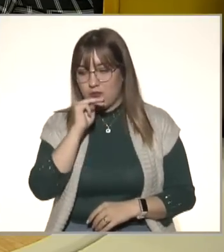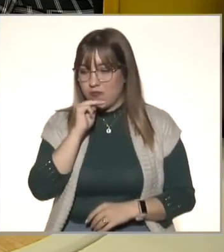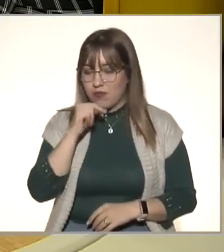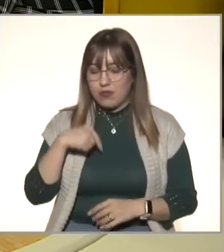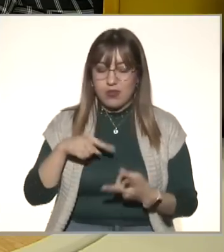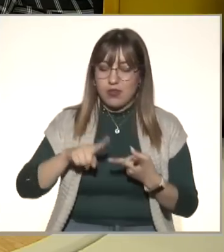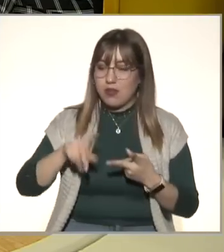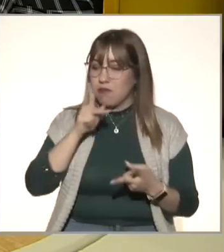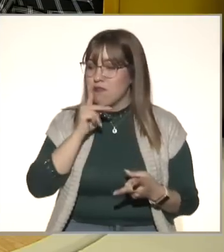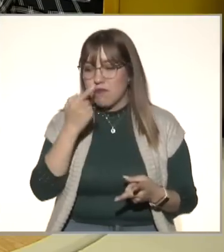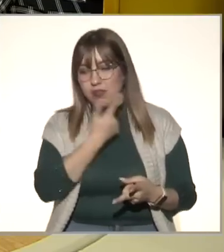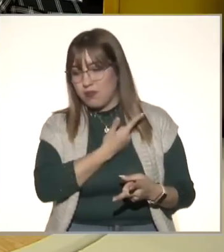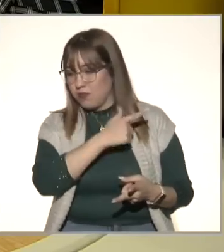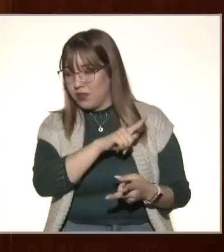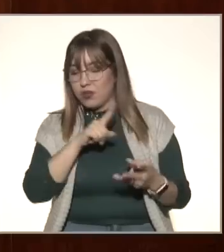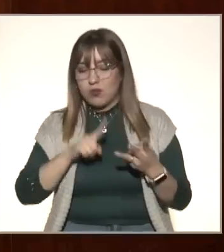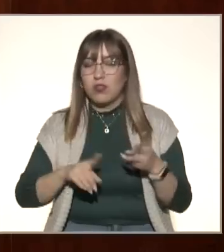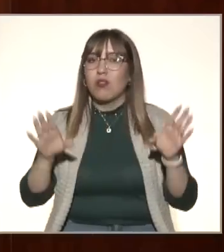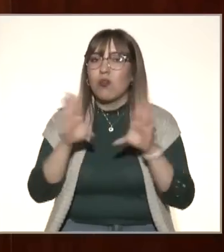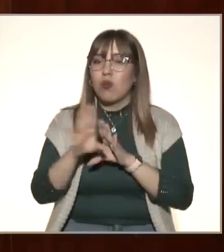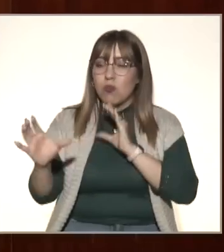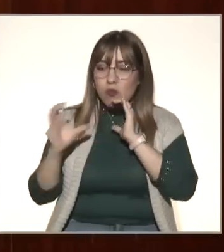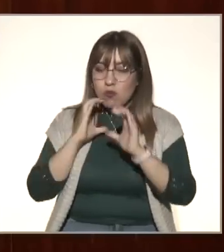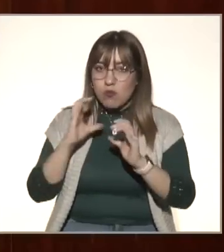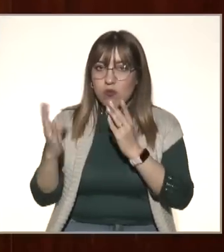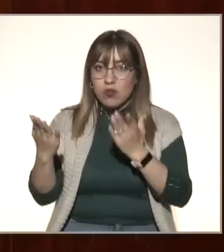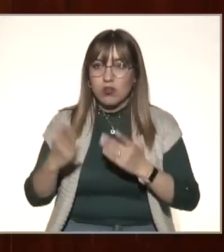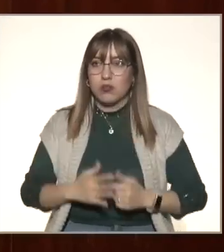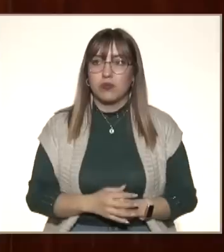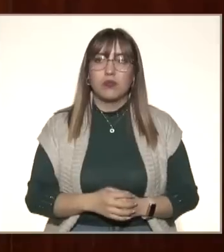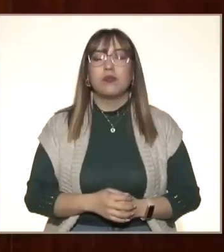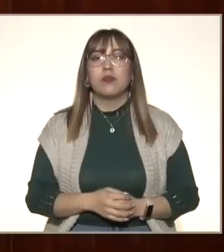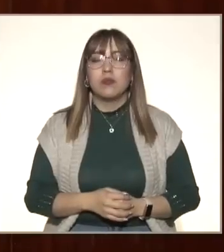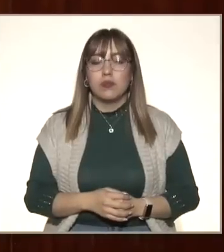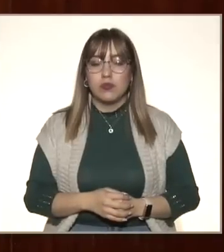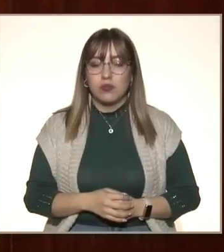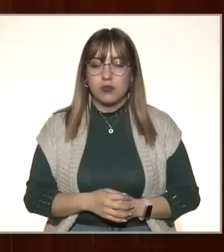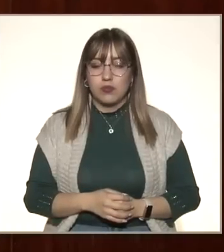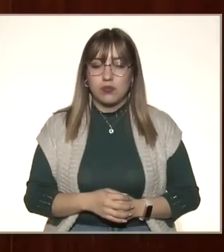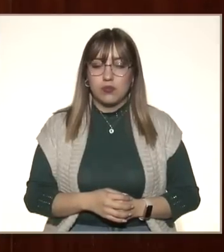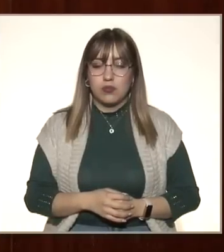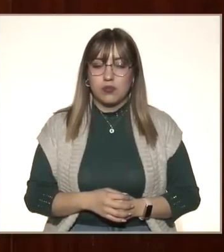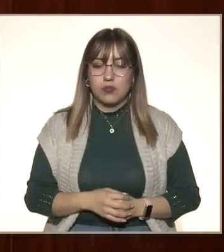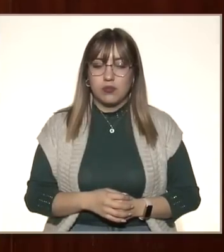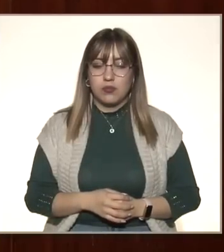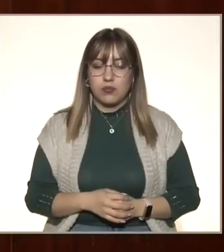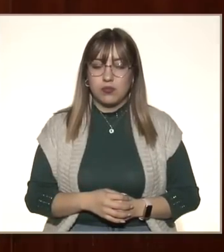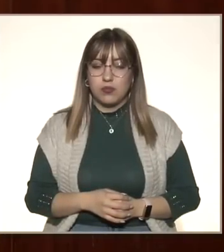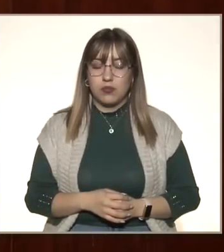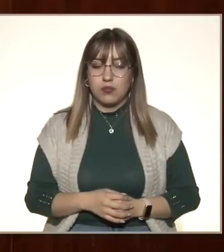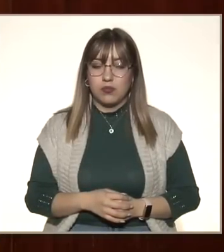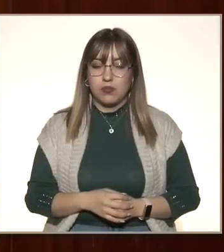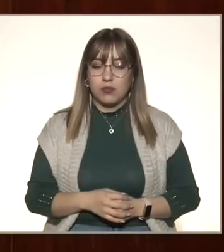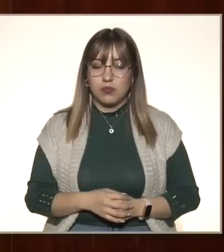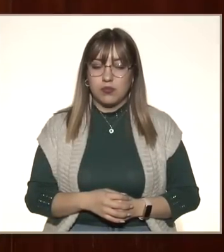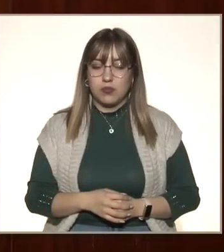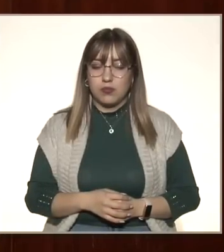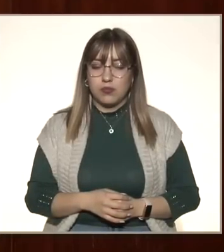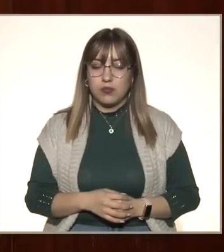la comunicación no violenta? Ok, pues mira, me parece, desde la comunicación no violenta hay que